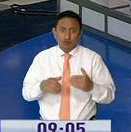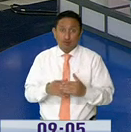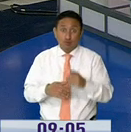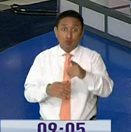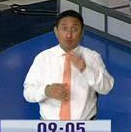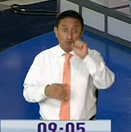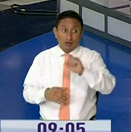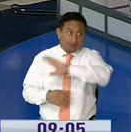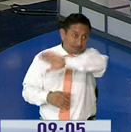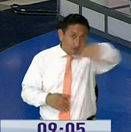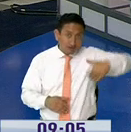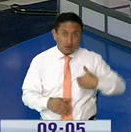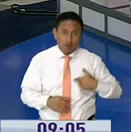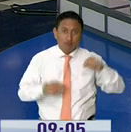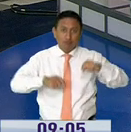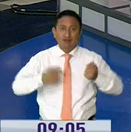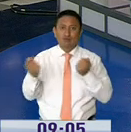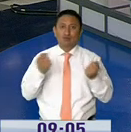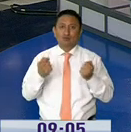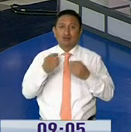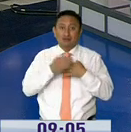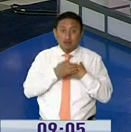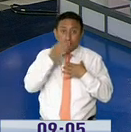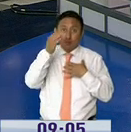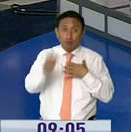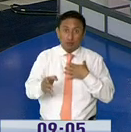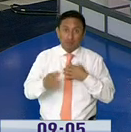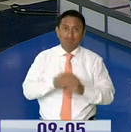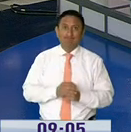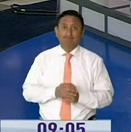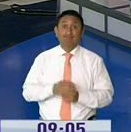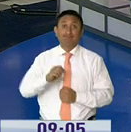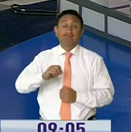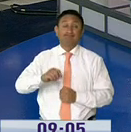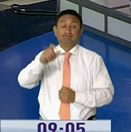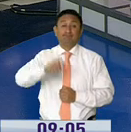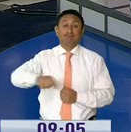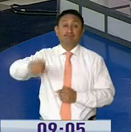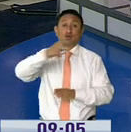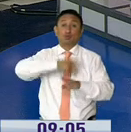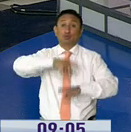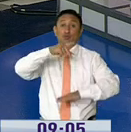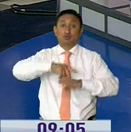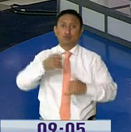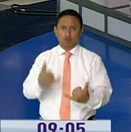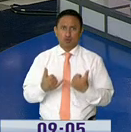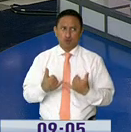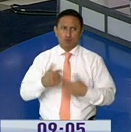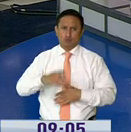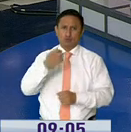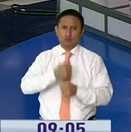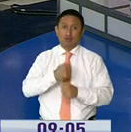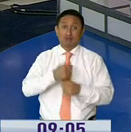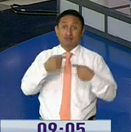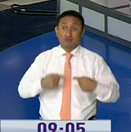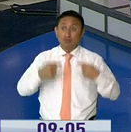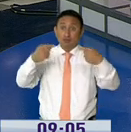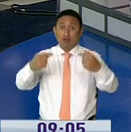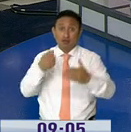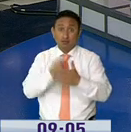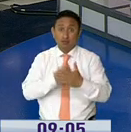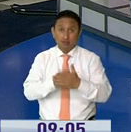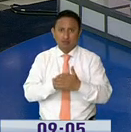y podamos controlar este coronavirus. Agradecer realmente a todos los profesionales que están ahora en el frente de